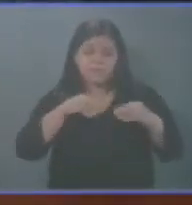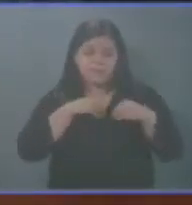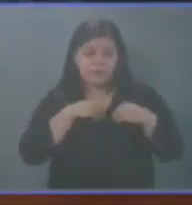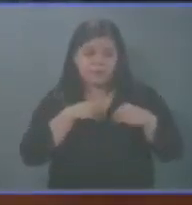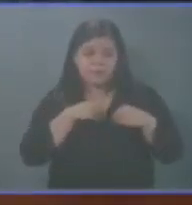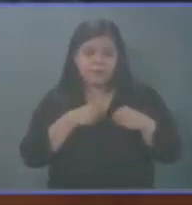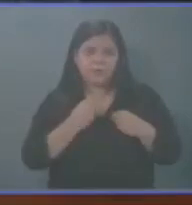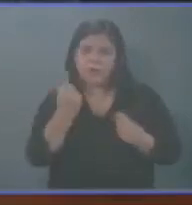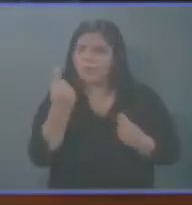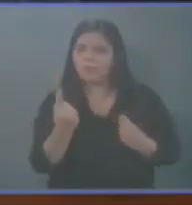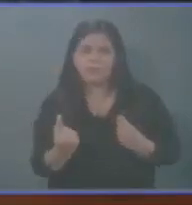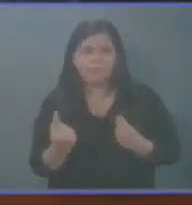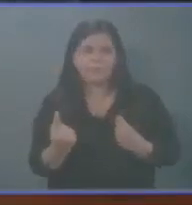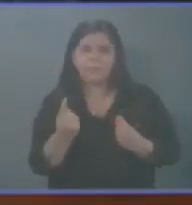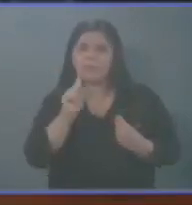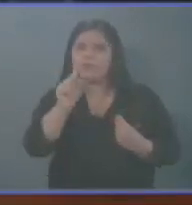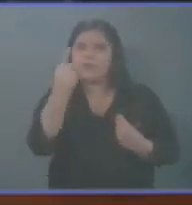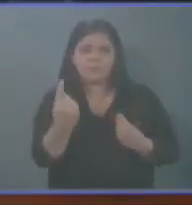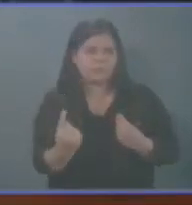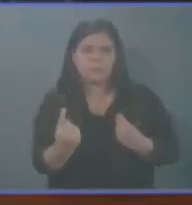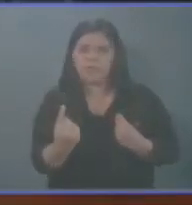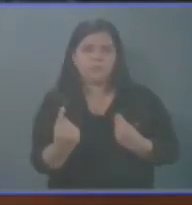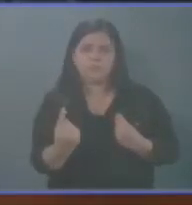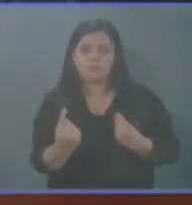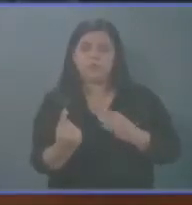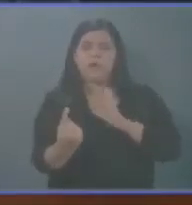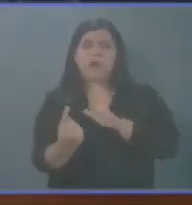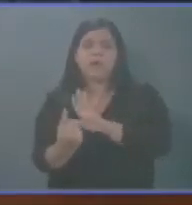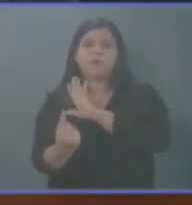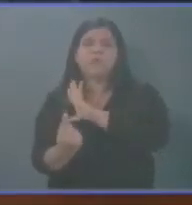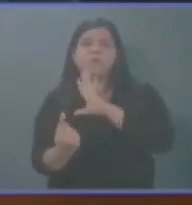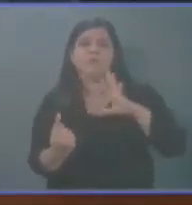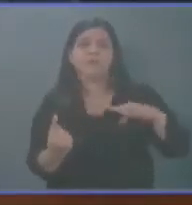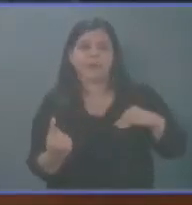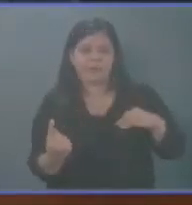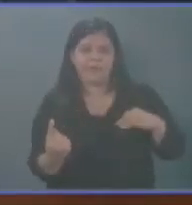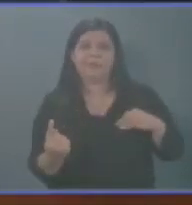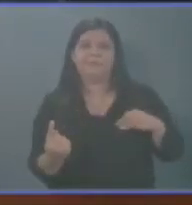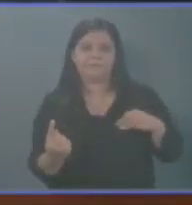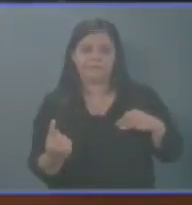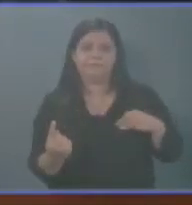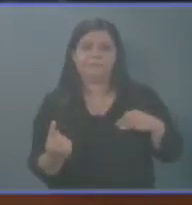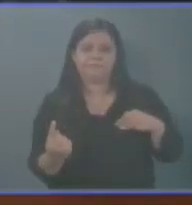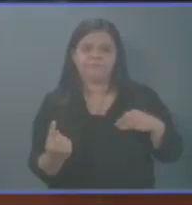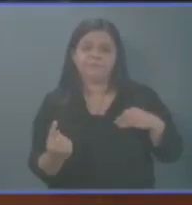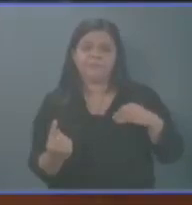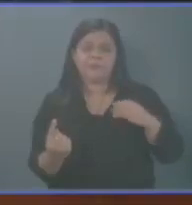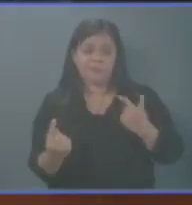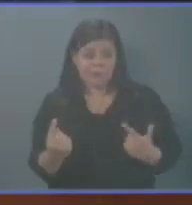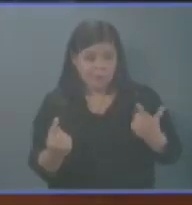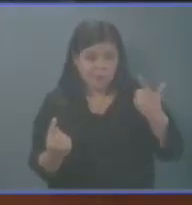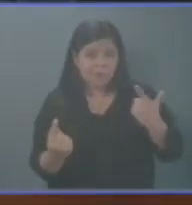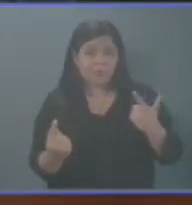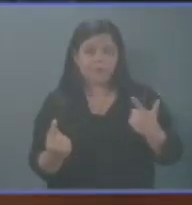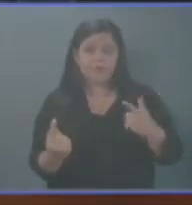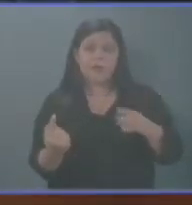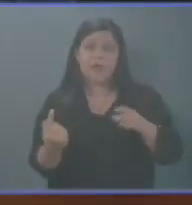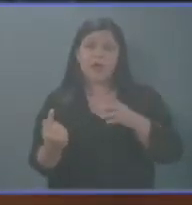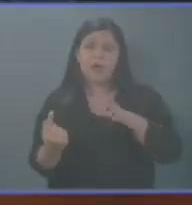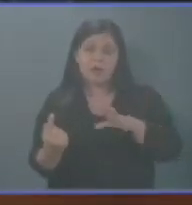no solo a una persona, sino que afectan a una familia. y sobre todo afectan a un